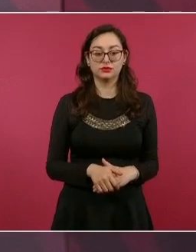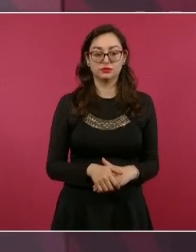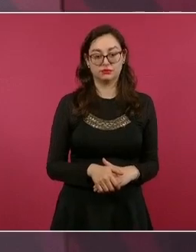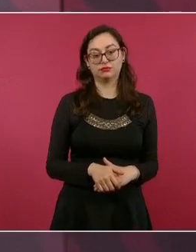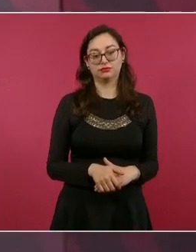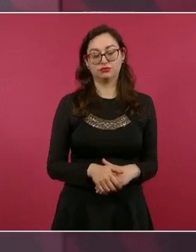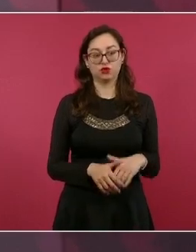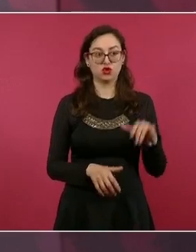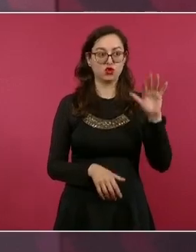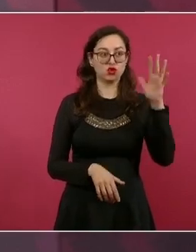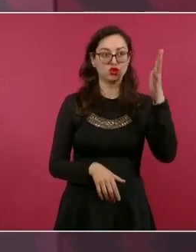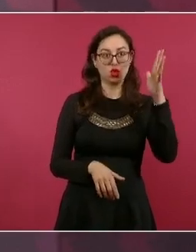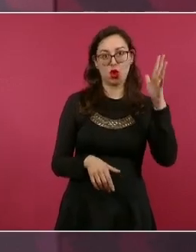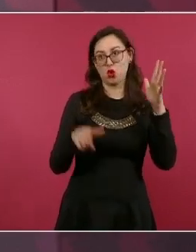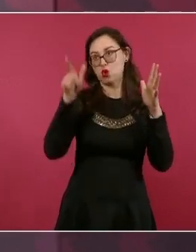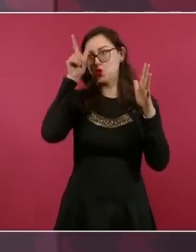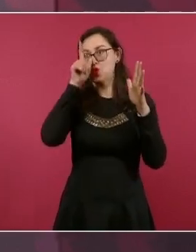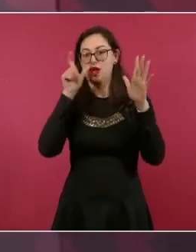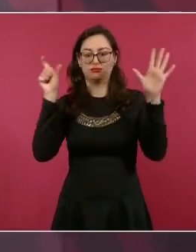El eclipse.